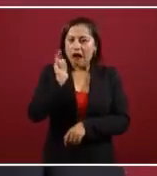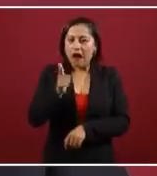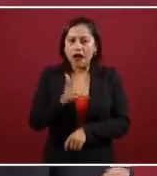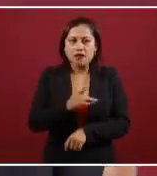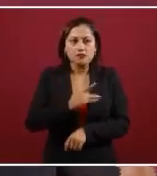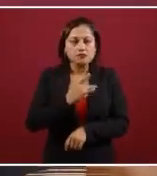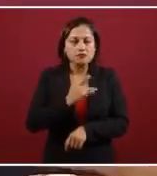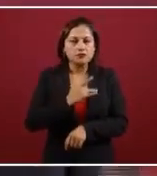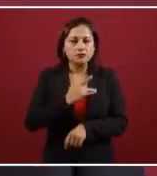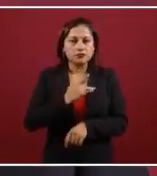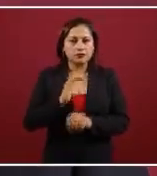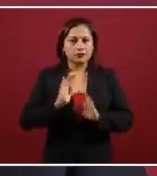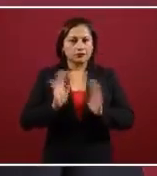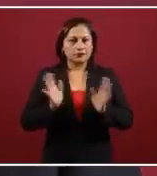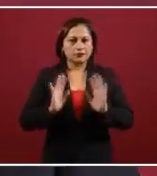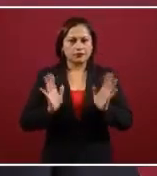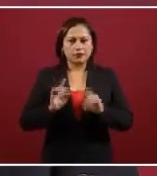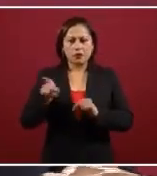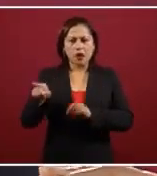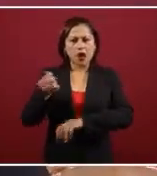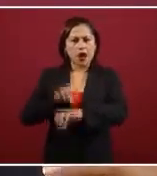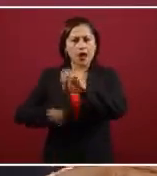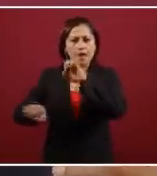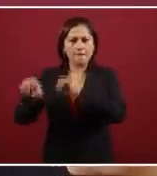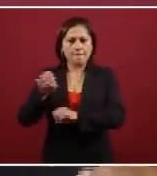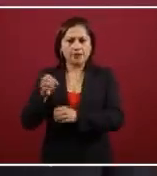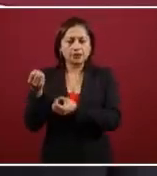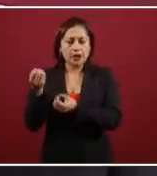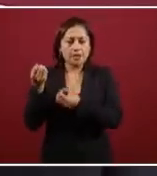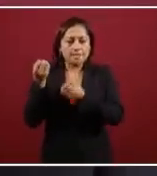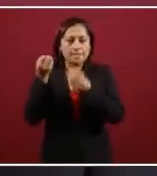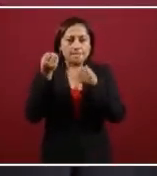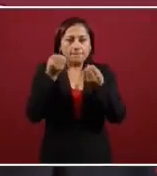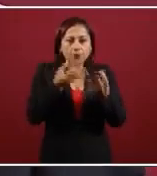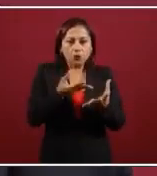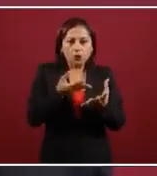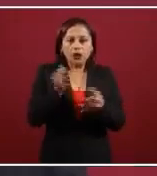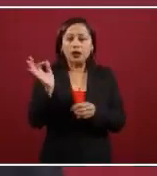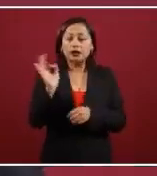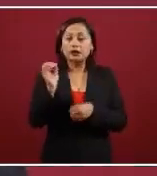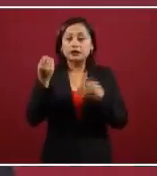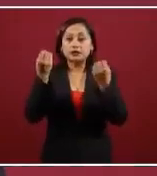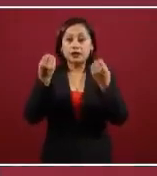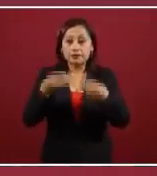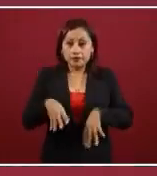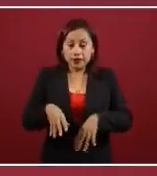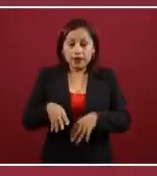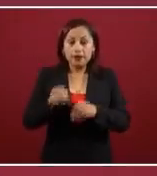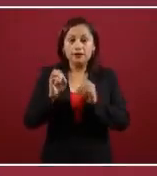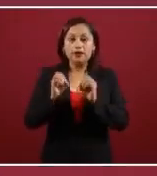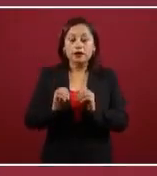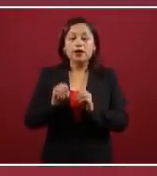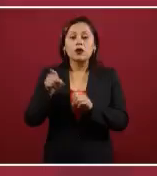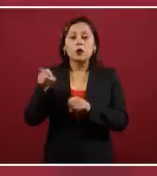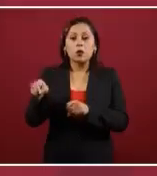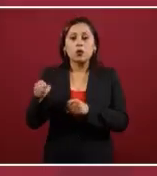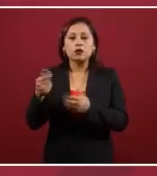invirtiendo, se corren riesgos, se está consiguiendo para pagar la